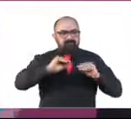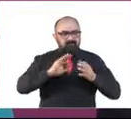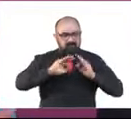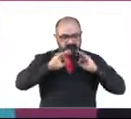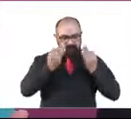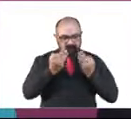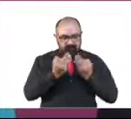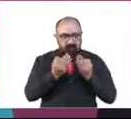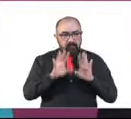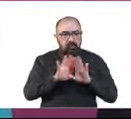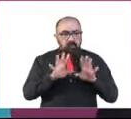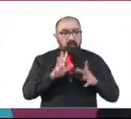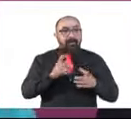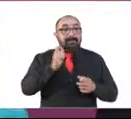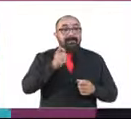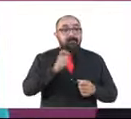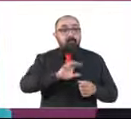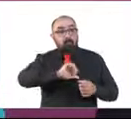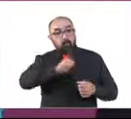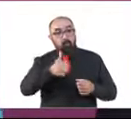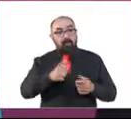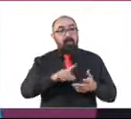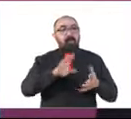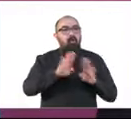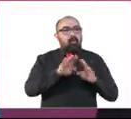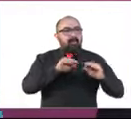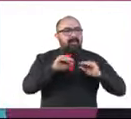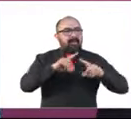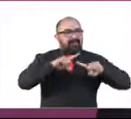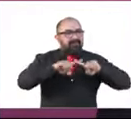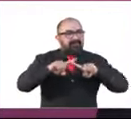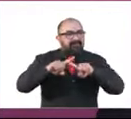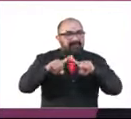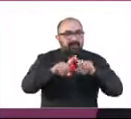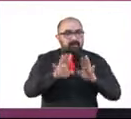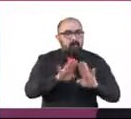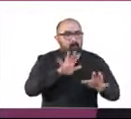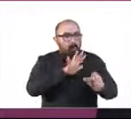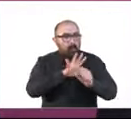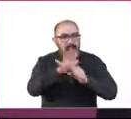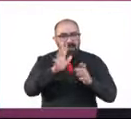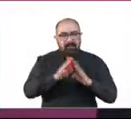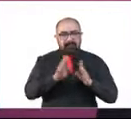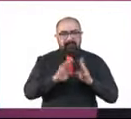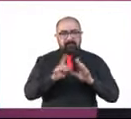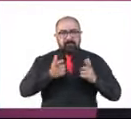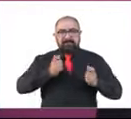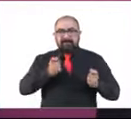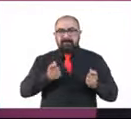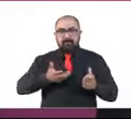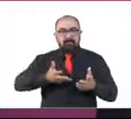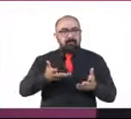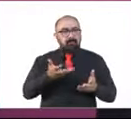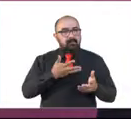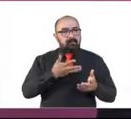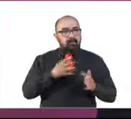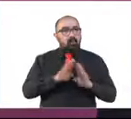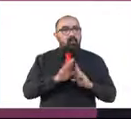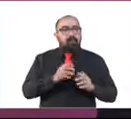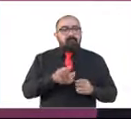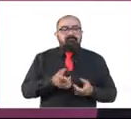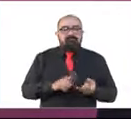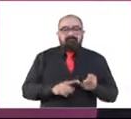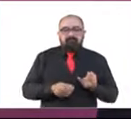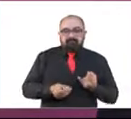ver con prácticas distintas. Y las otras incluso tienen que ver con cuestionar la manera en que consumimos, la manera